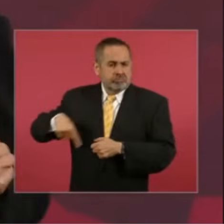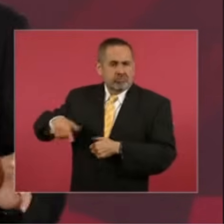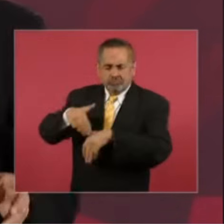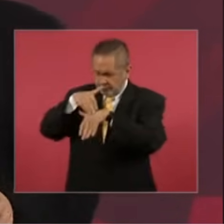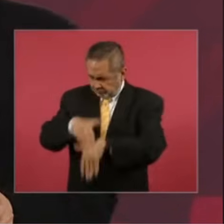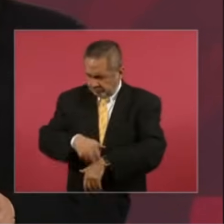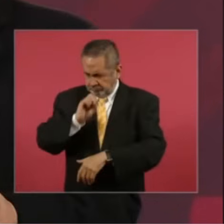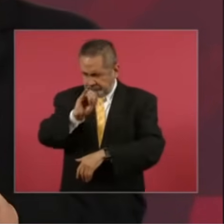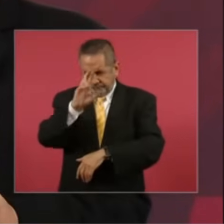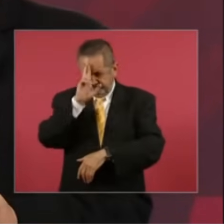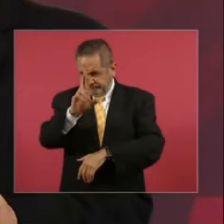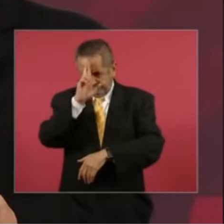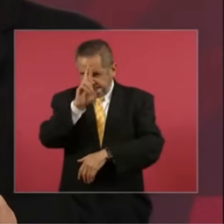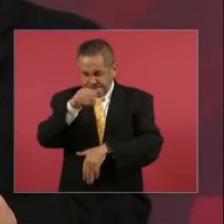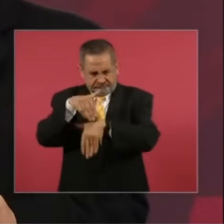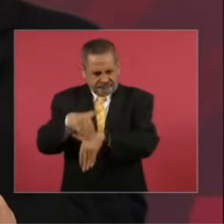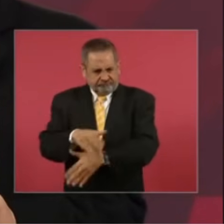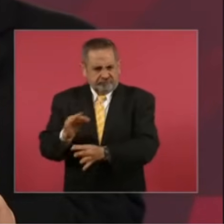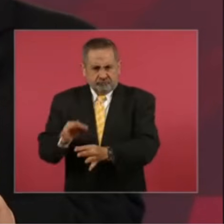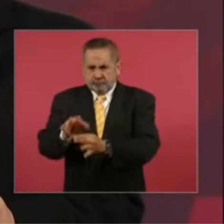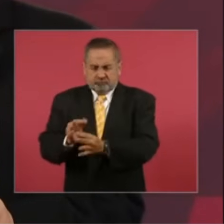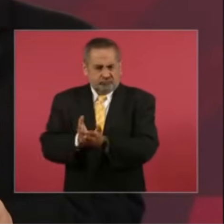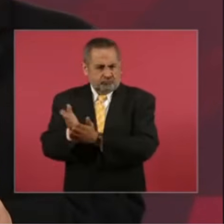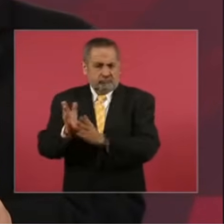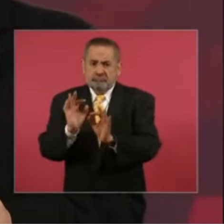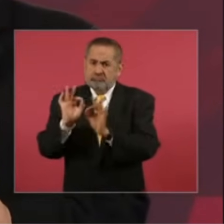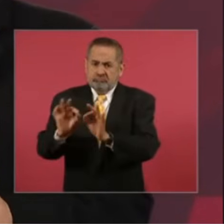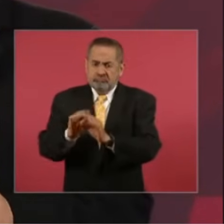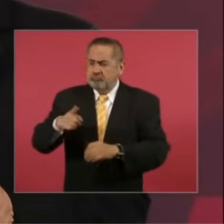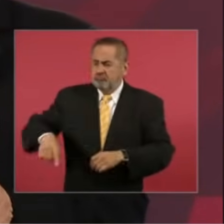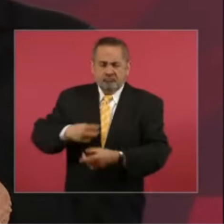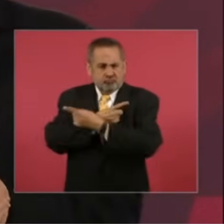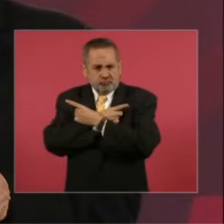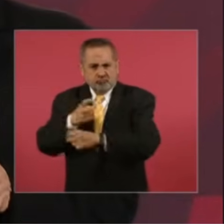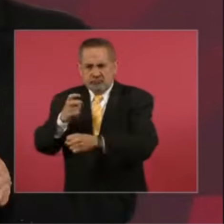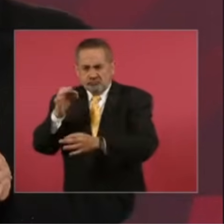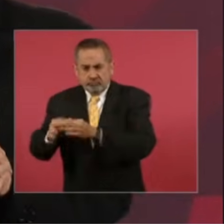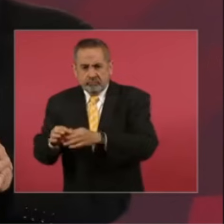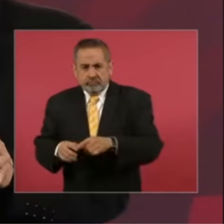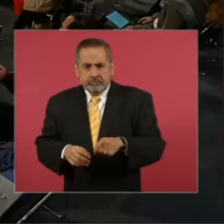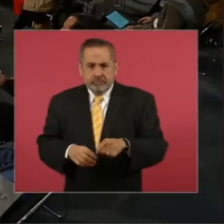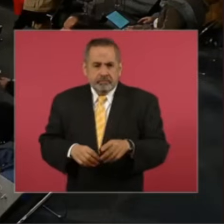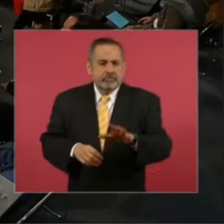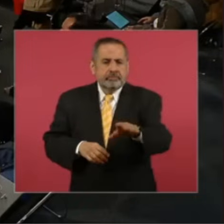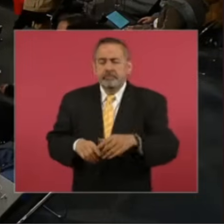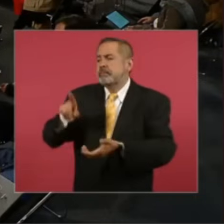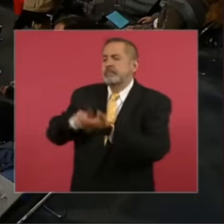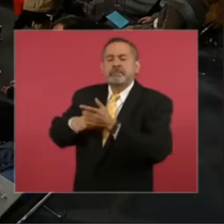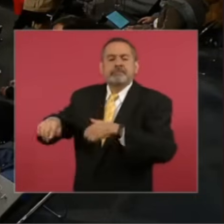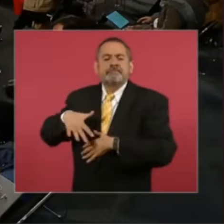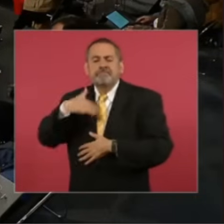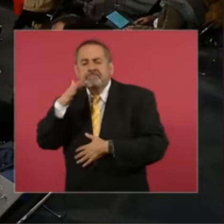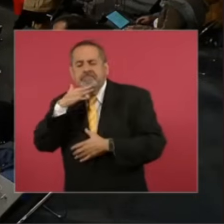de entonces, y siempre disciplinado. Aunque no libre de corrupción o de actos